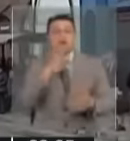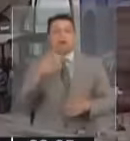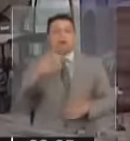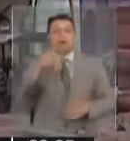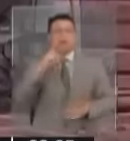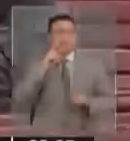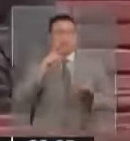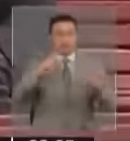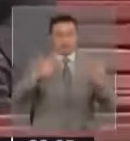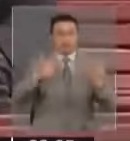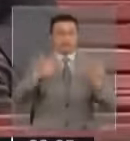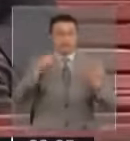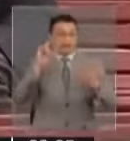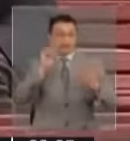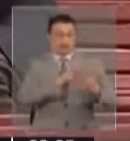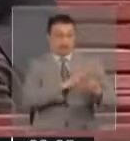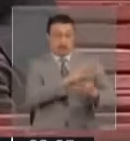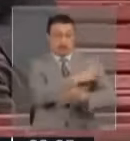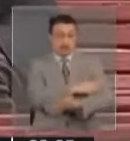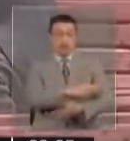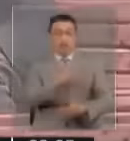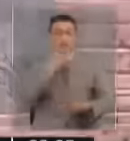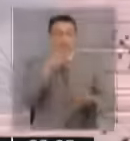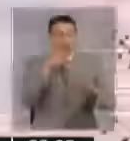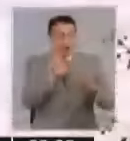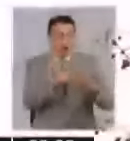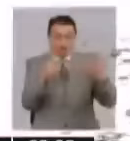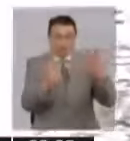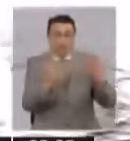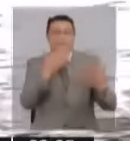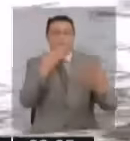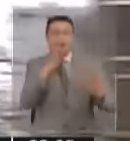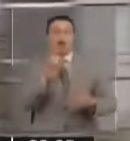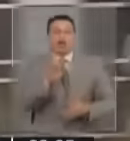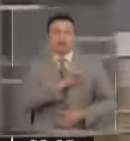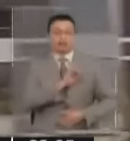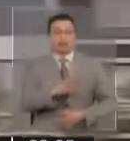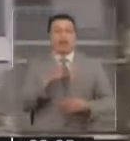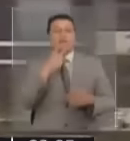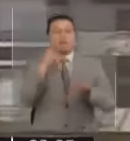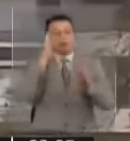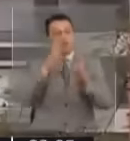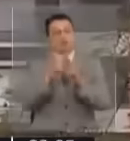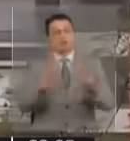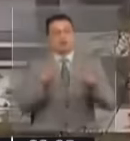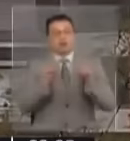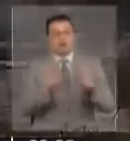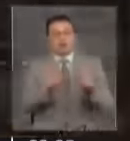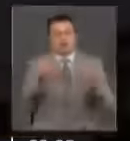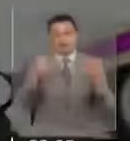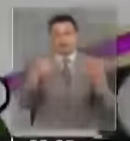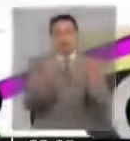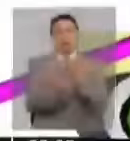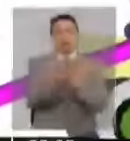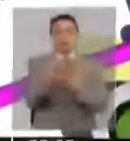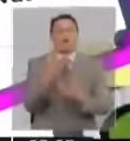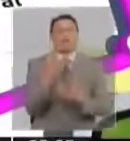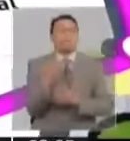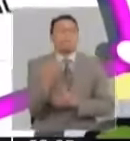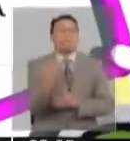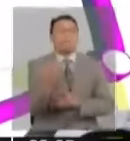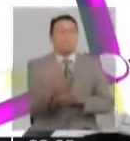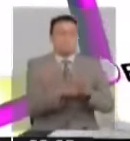urbana a nivel nacional la ha convertido en un lugar mucho más atractivo para vivir, más aún cuando 6 nuevas estaciones de metro se